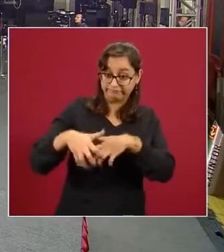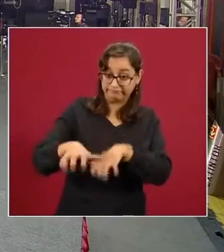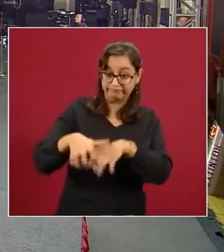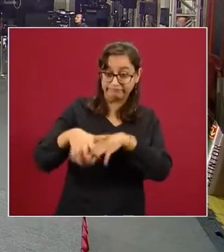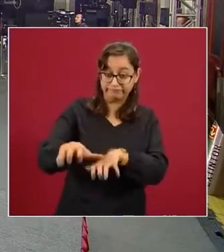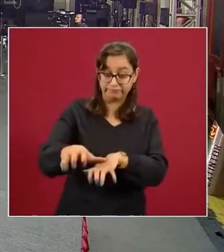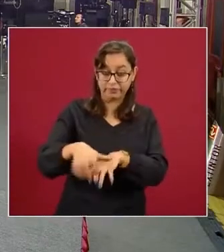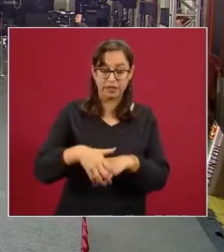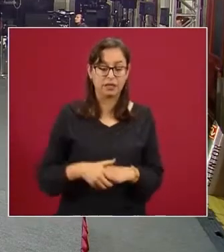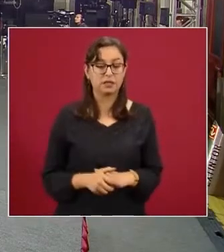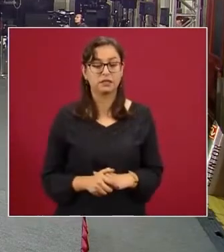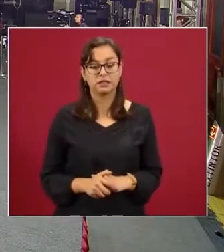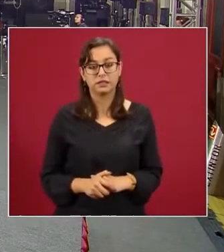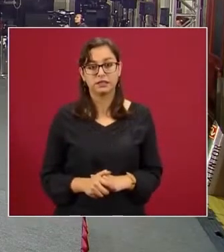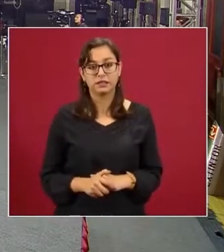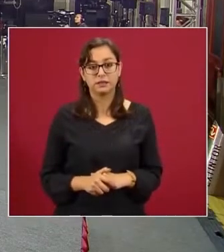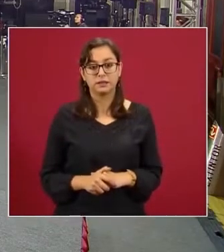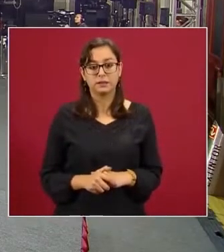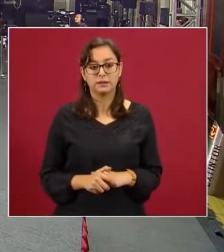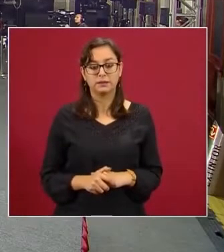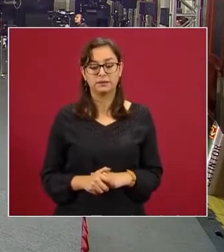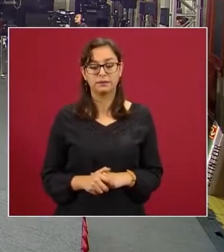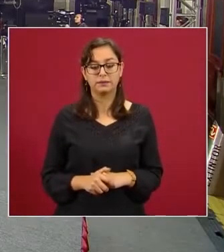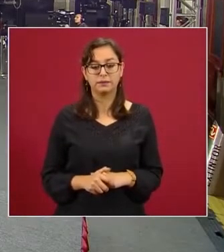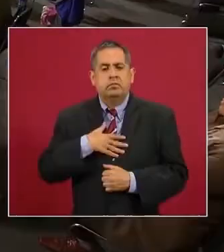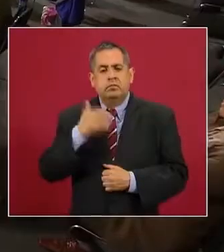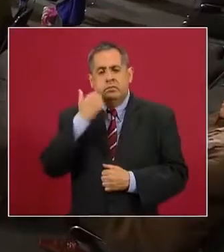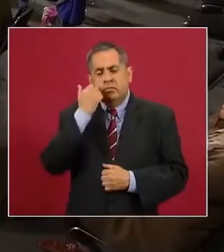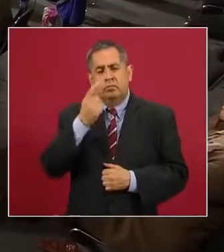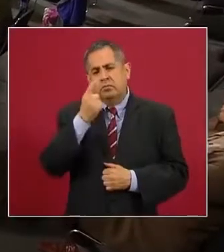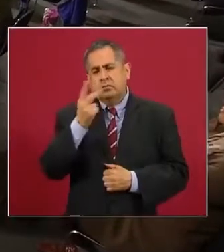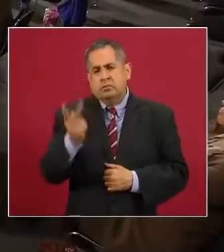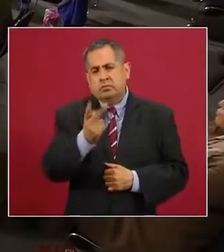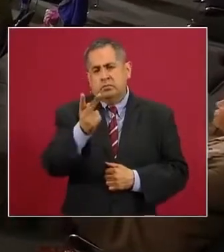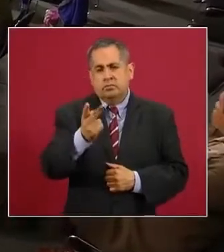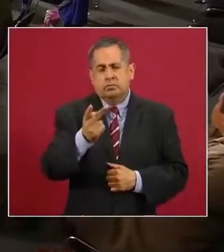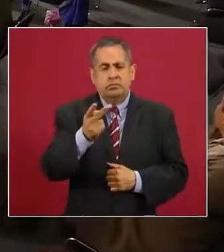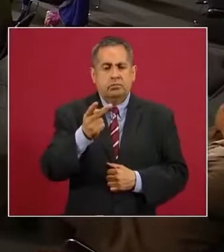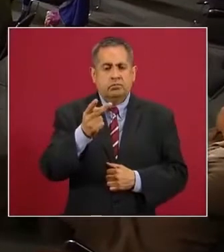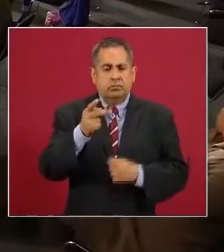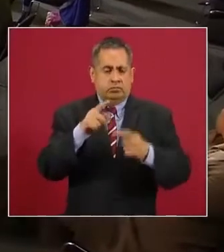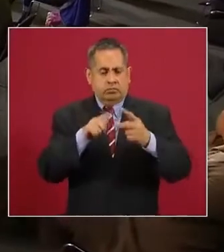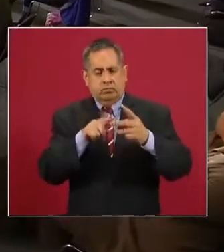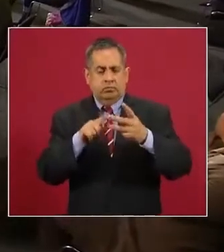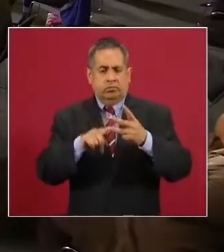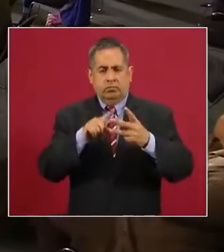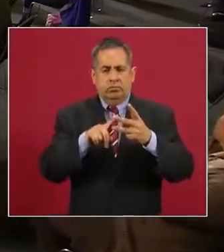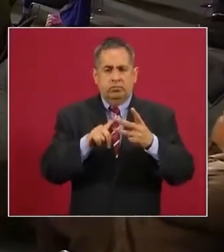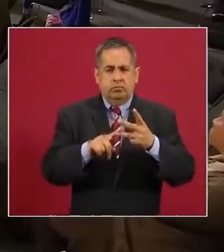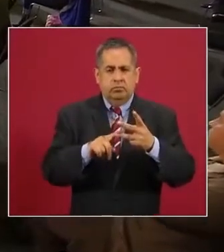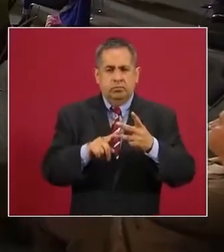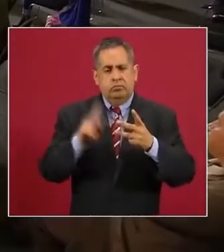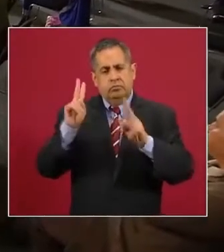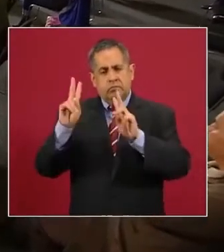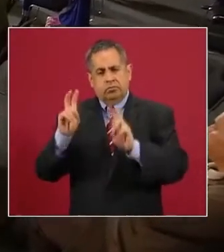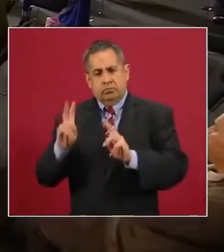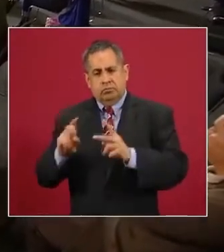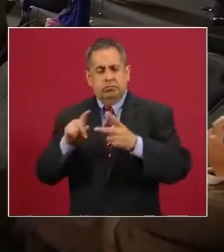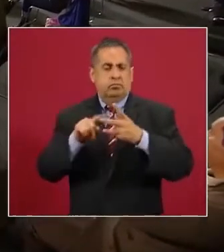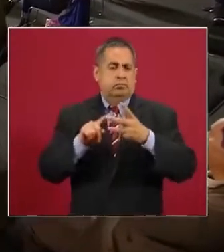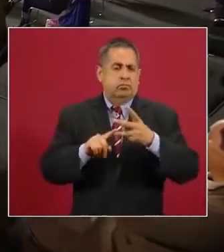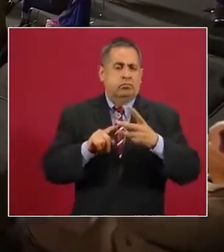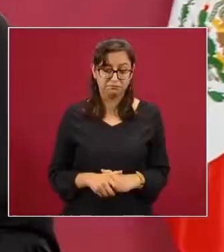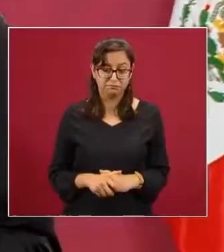protestas de muchas personas, no son grandes mítines y se está ejerciendo pues el derecho